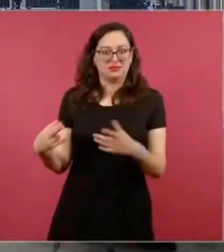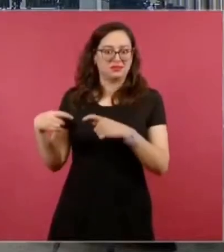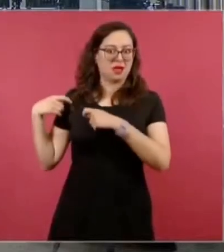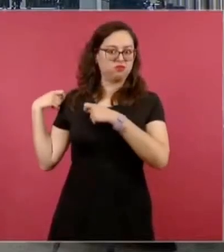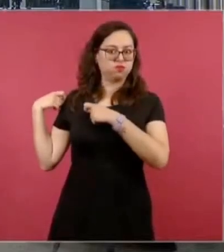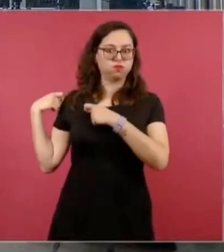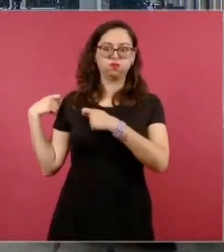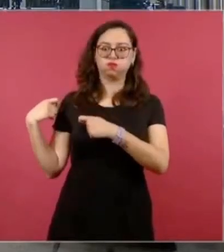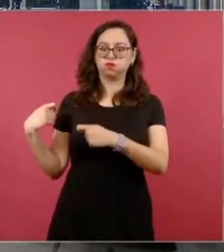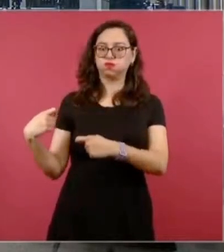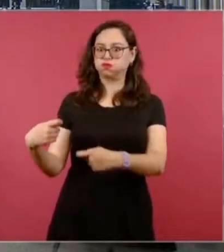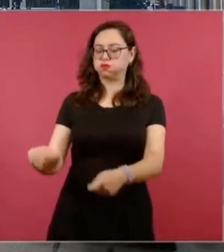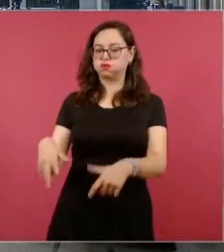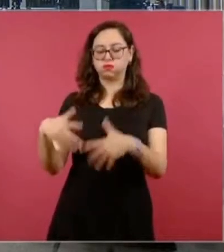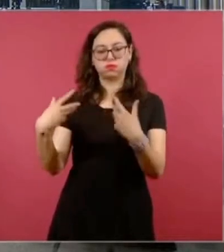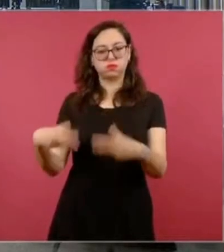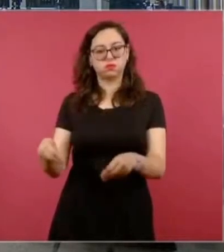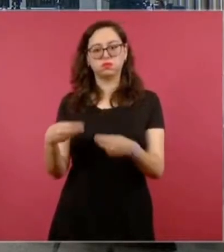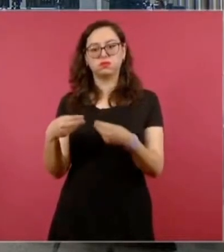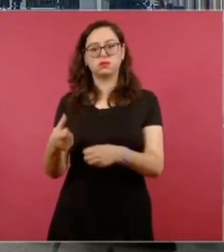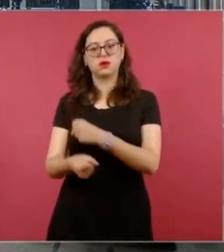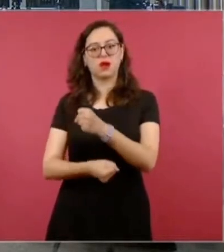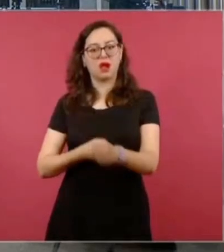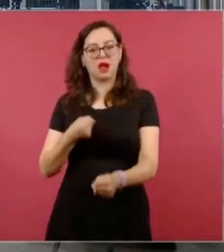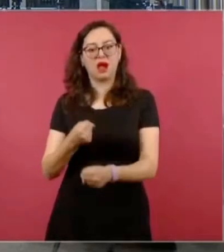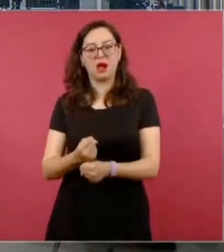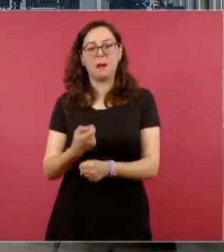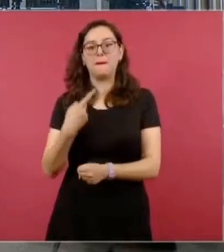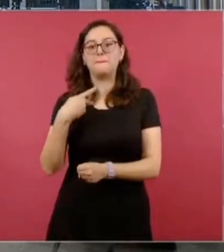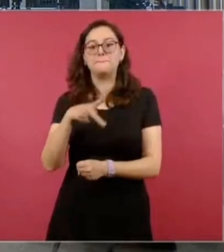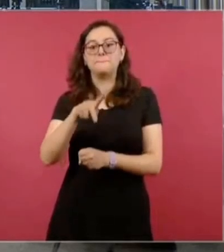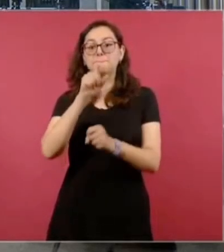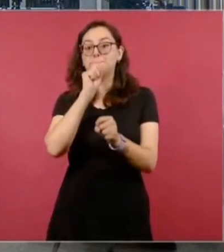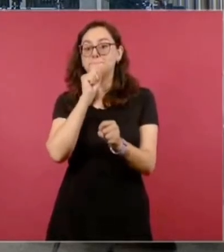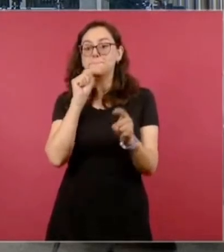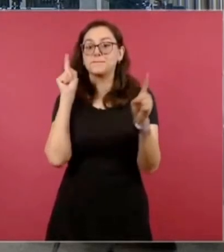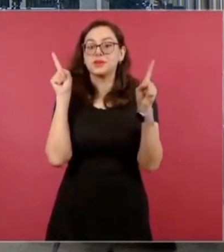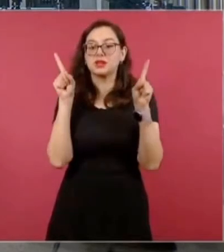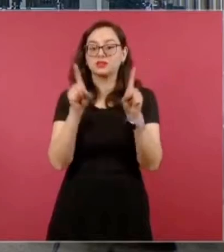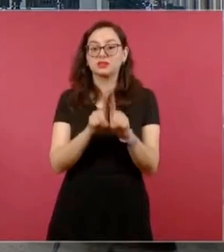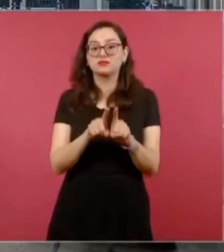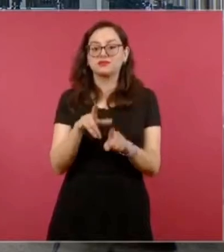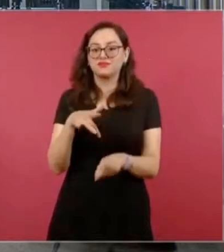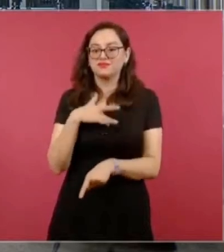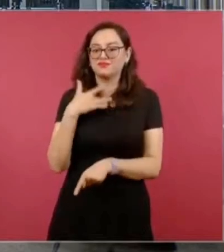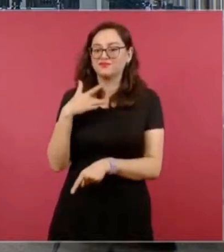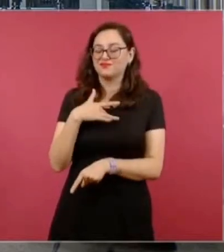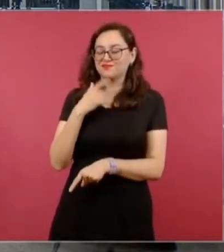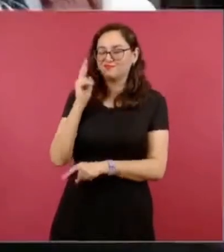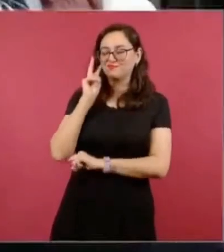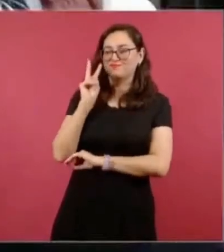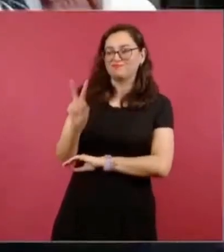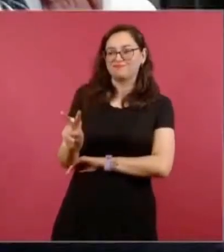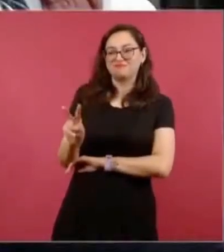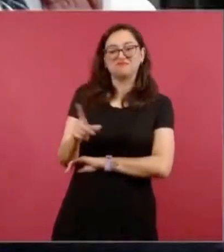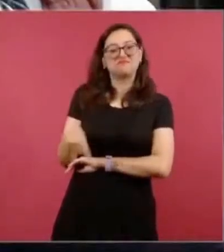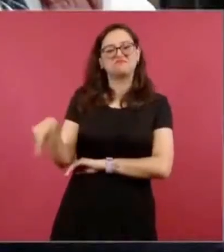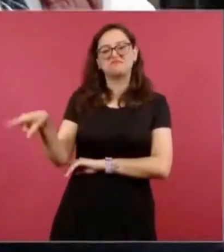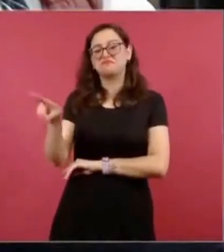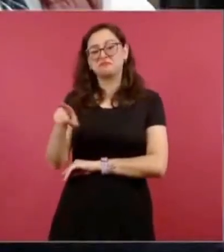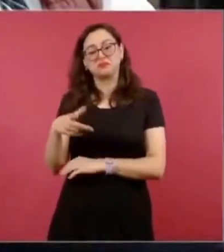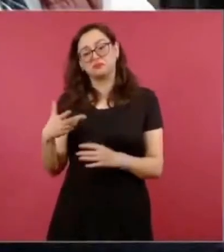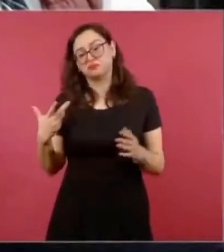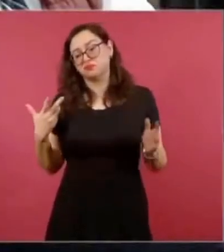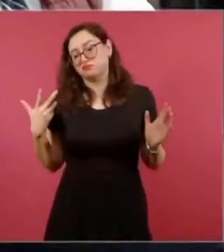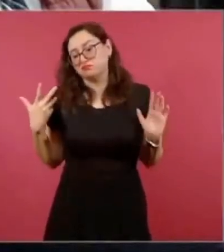dinámica periodística nacional, sino también porque supone la normalización, señor presidente, de